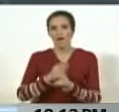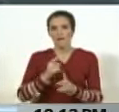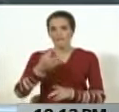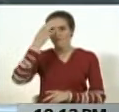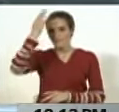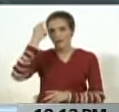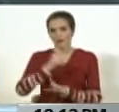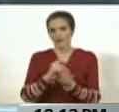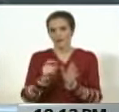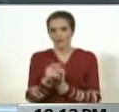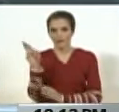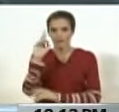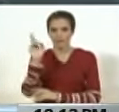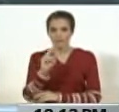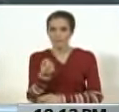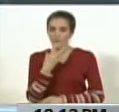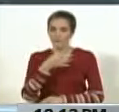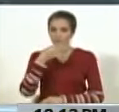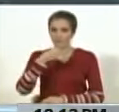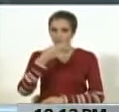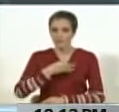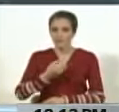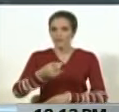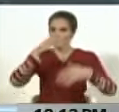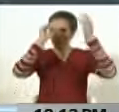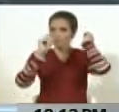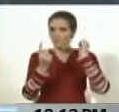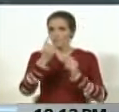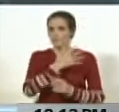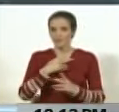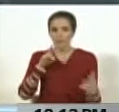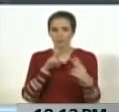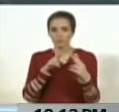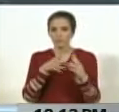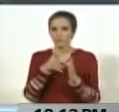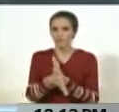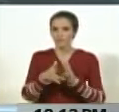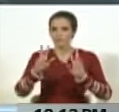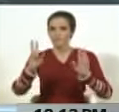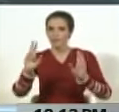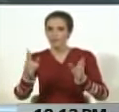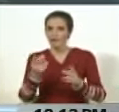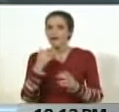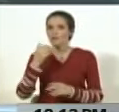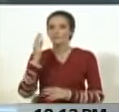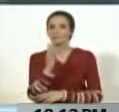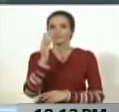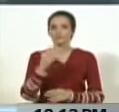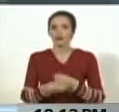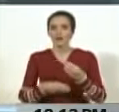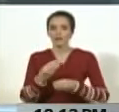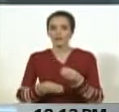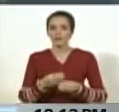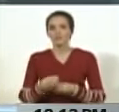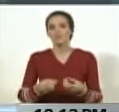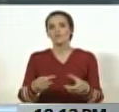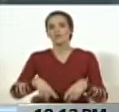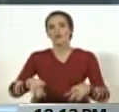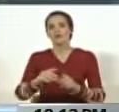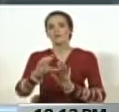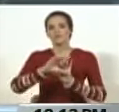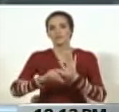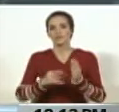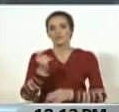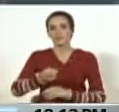general de la República. Buenas tardes, embajador. En primer lugar, quisiéramos conocer su punto de vista sobre la sentencia que ha emitido la Sala Constitucional del